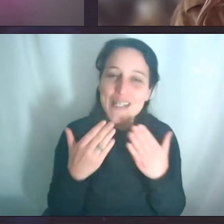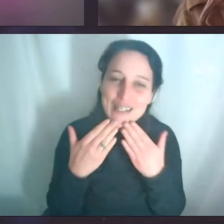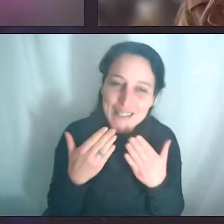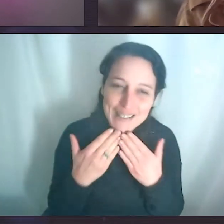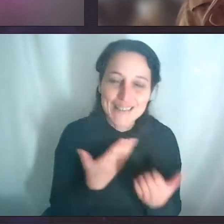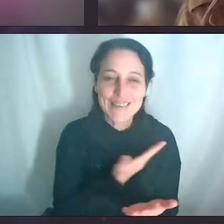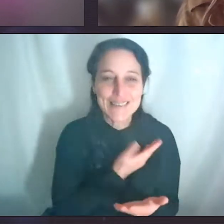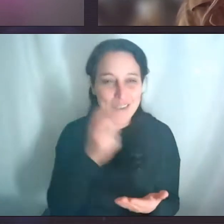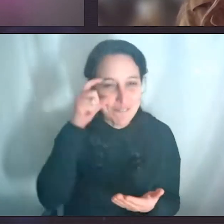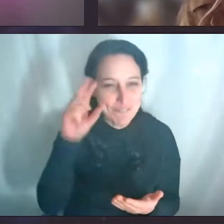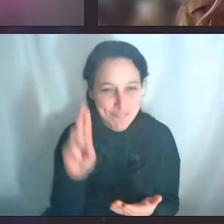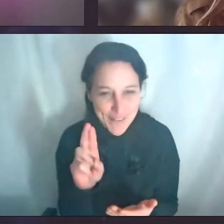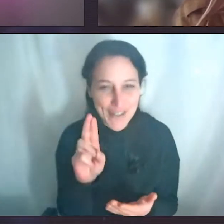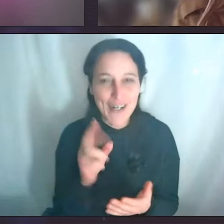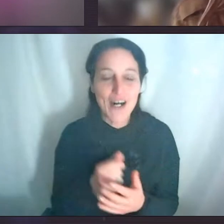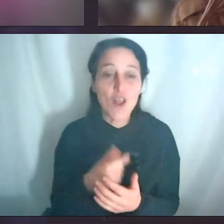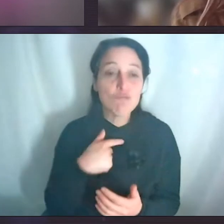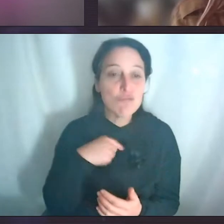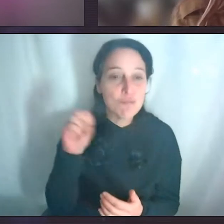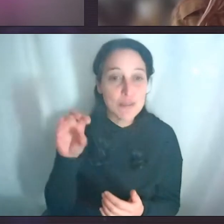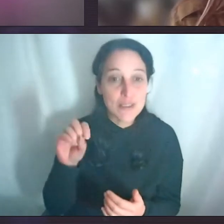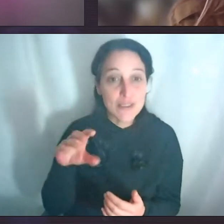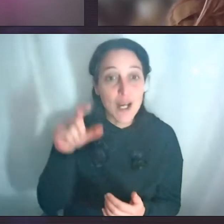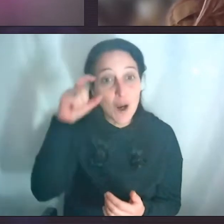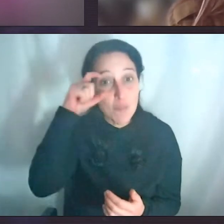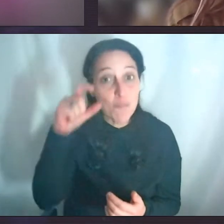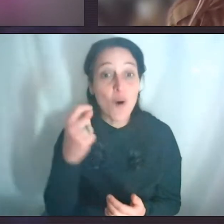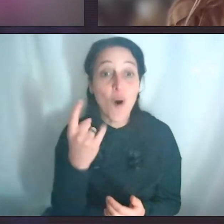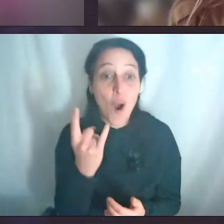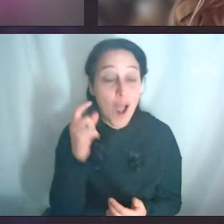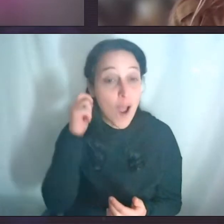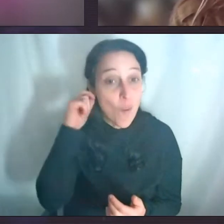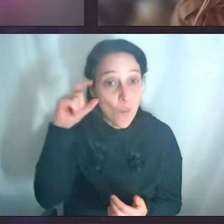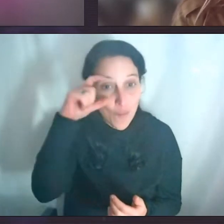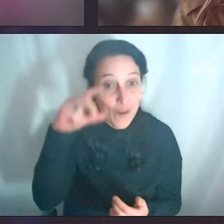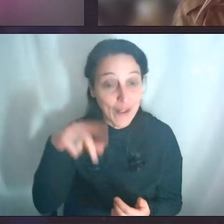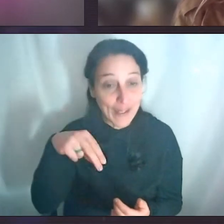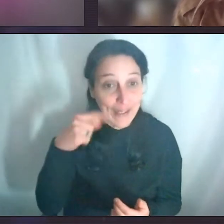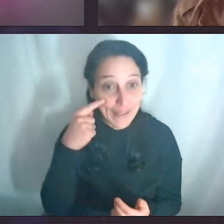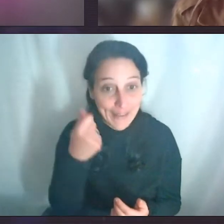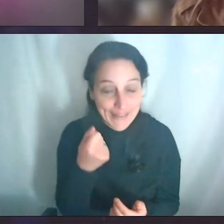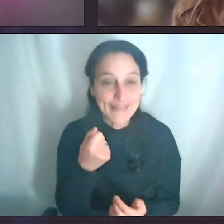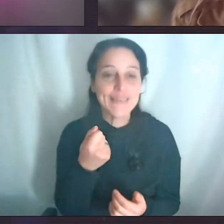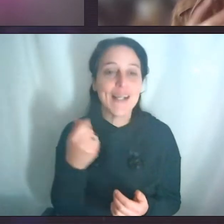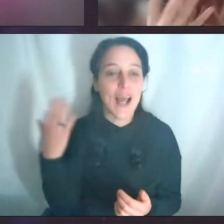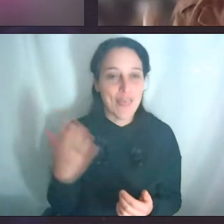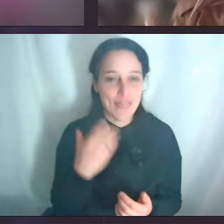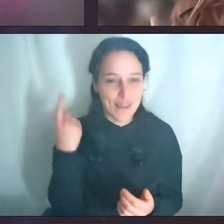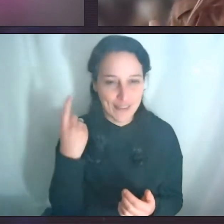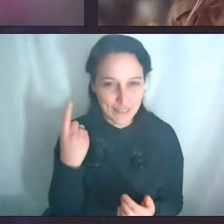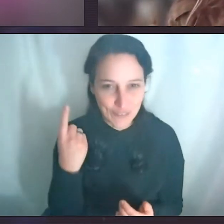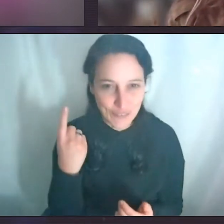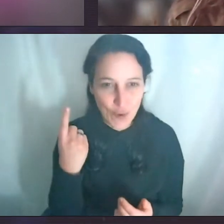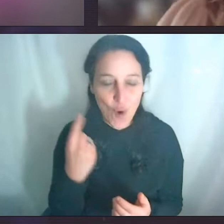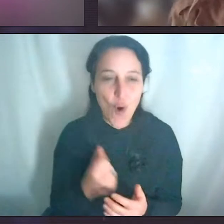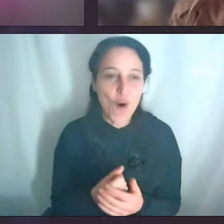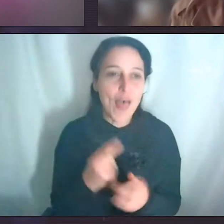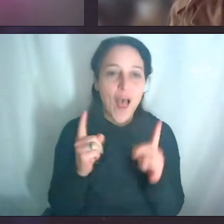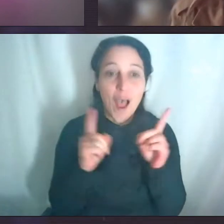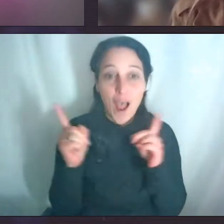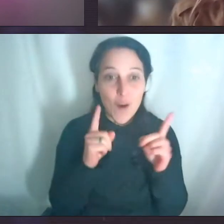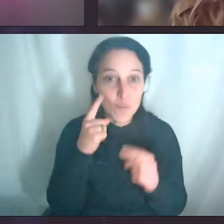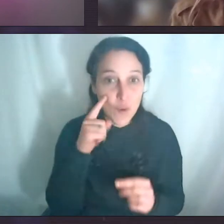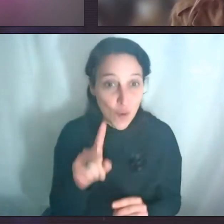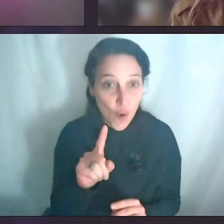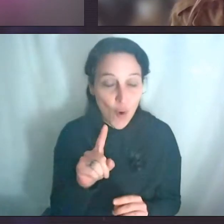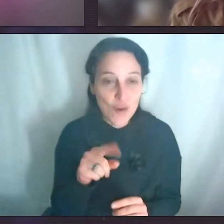arrancar. Yo soy Eugenia de ADA ITW, soy la directora de calidad institucional. Para quienes no conocen ADA, es una organización